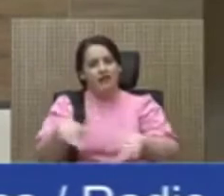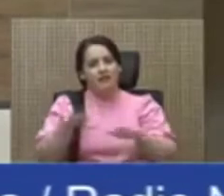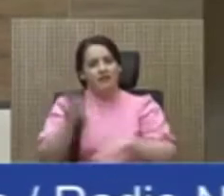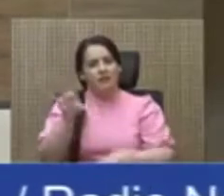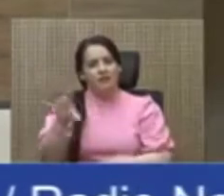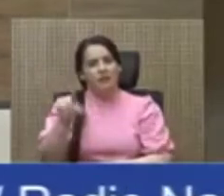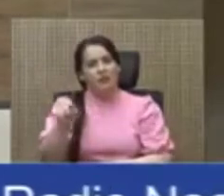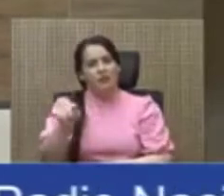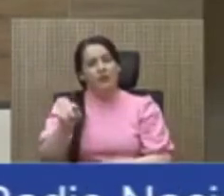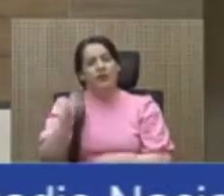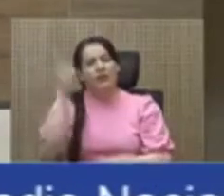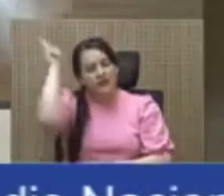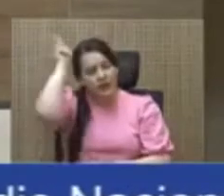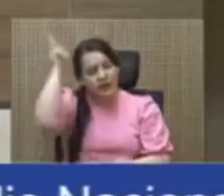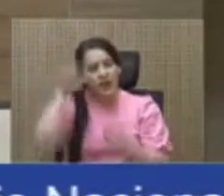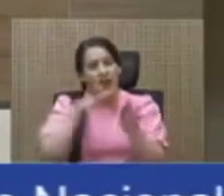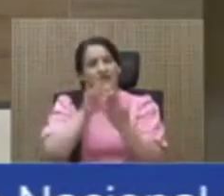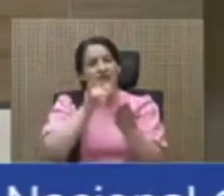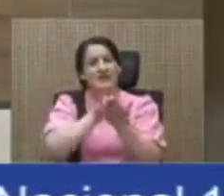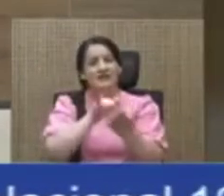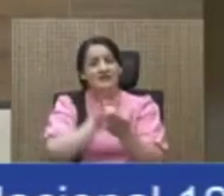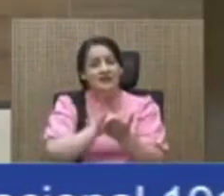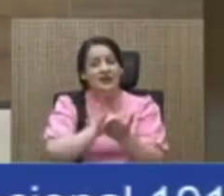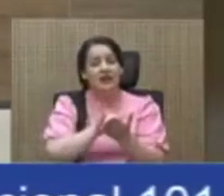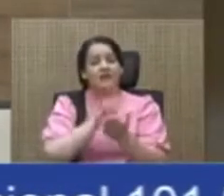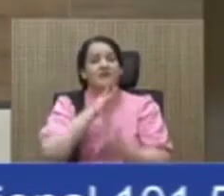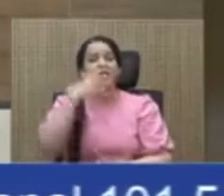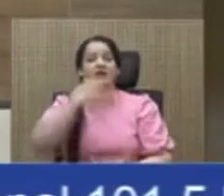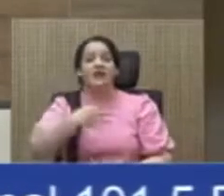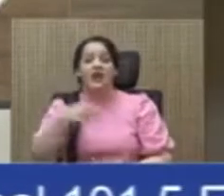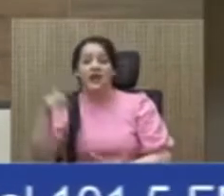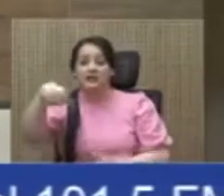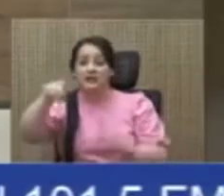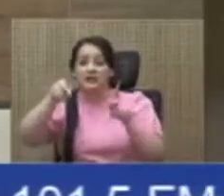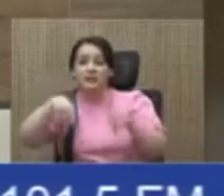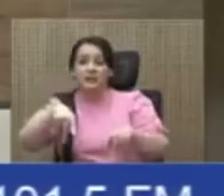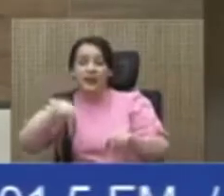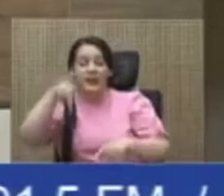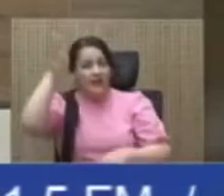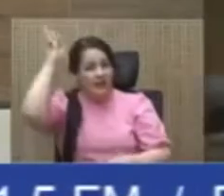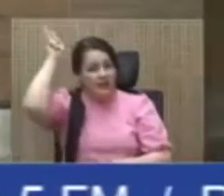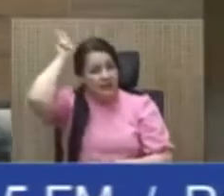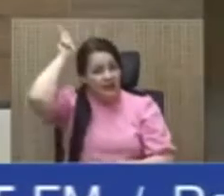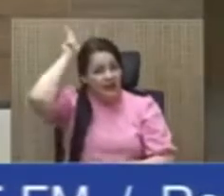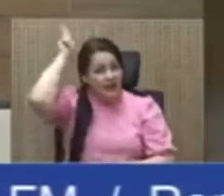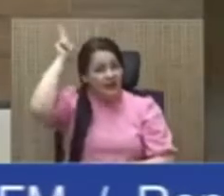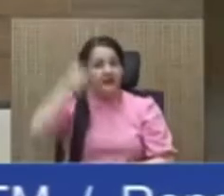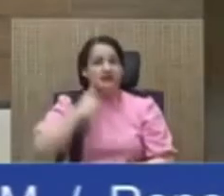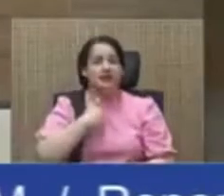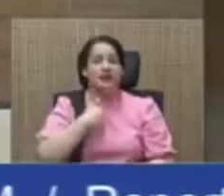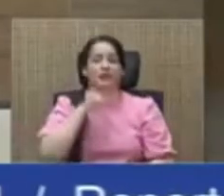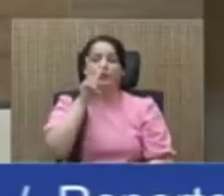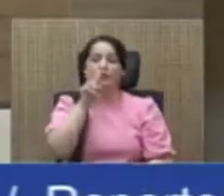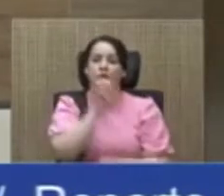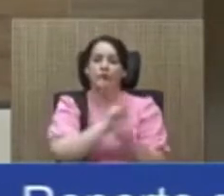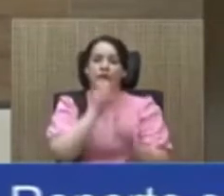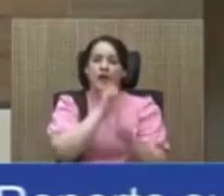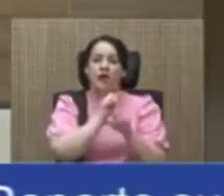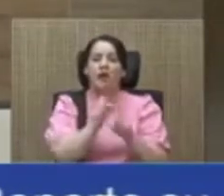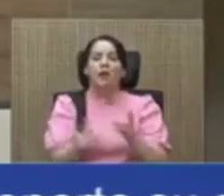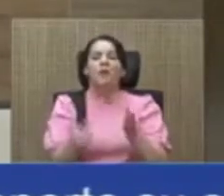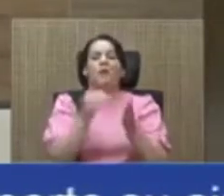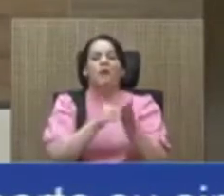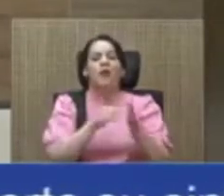ante esa realidad, las personas indígenas tenían dos escenarios: o empezar a recuperar las tierras, o